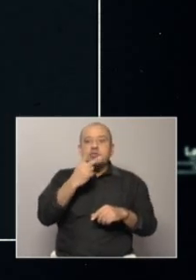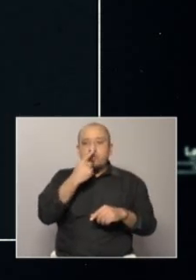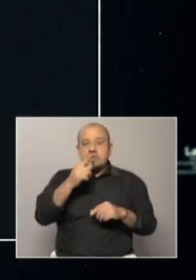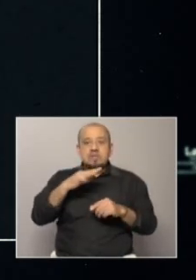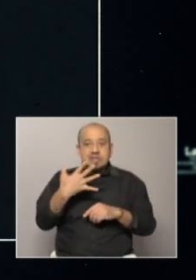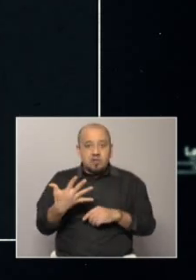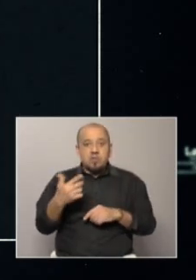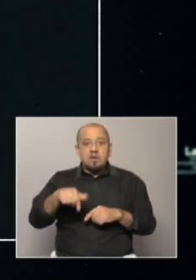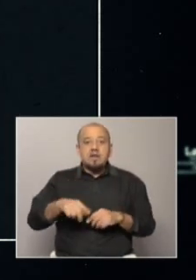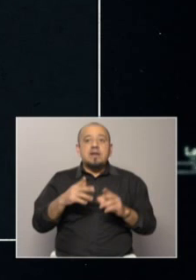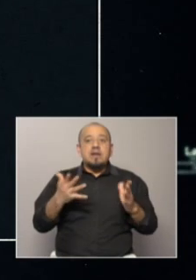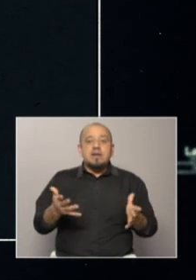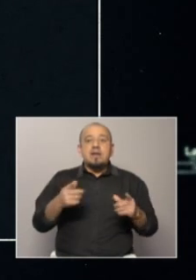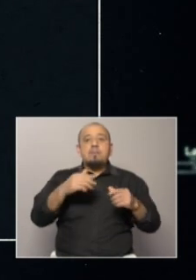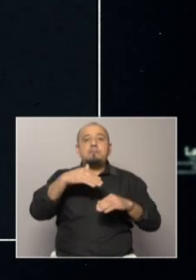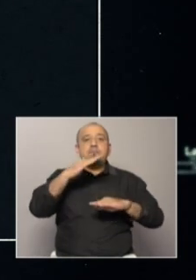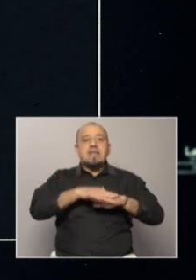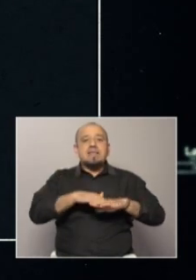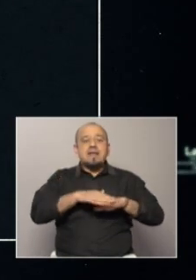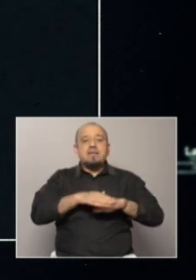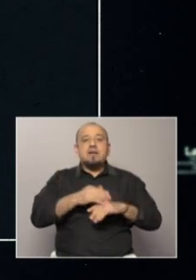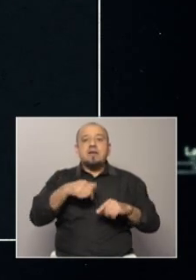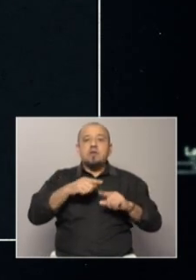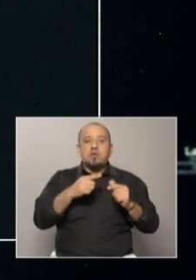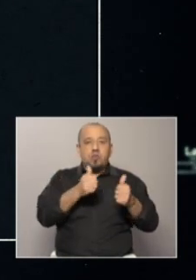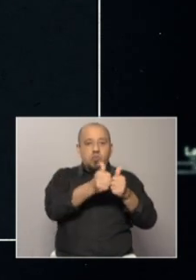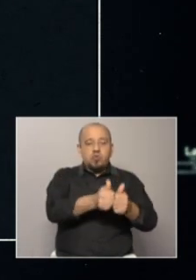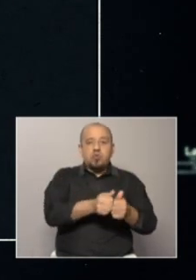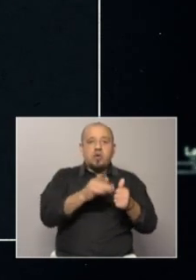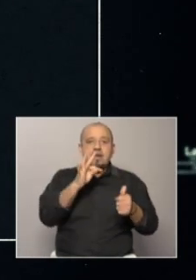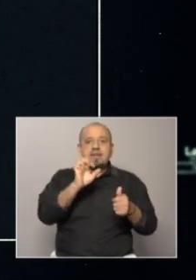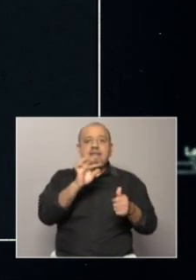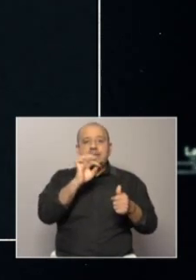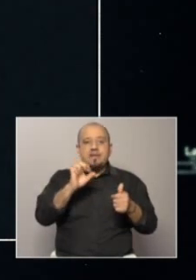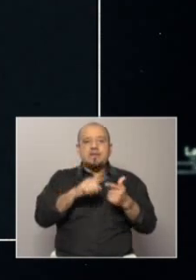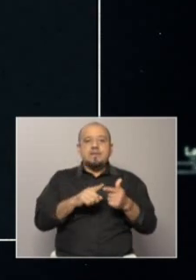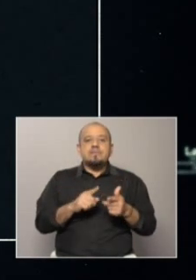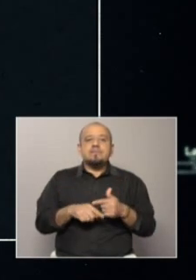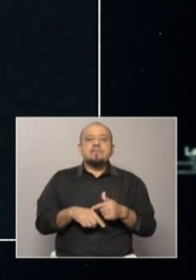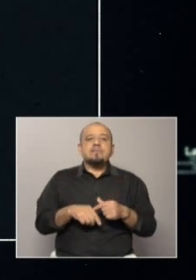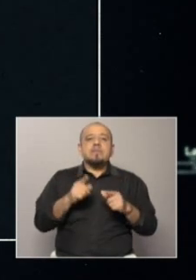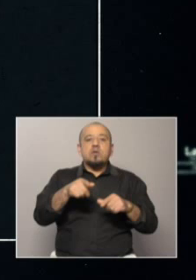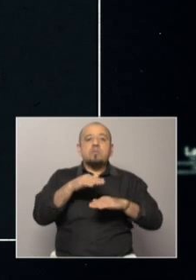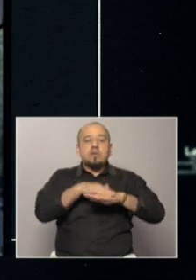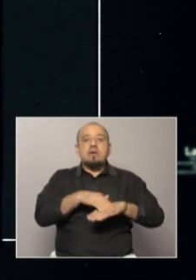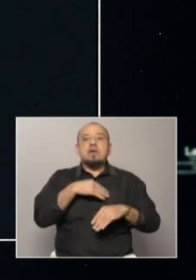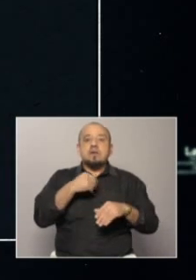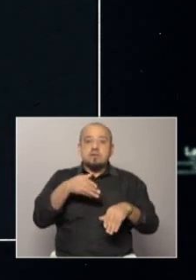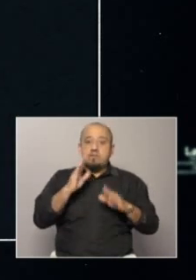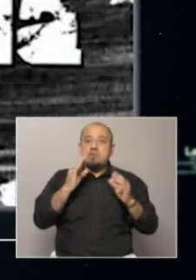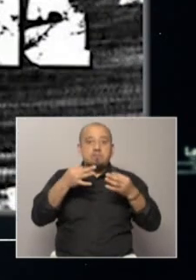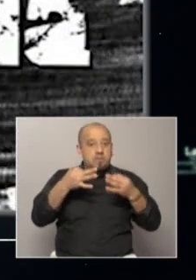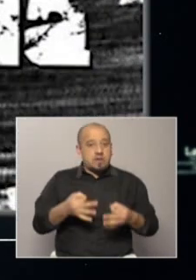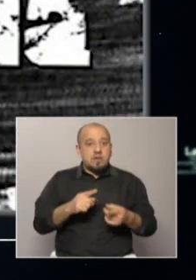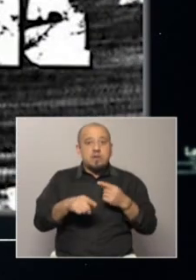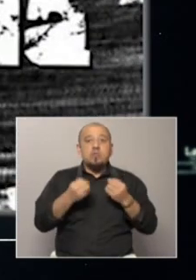para formar parte del programa Planta Baja, conducido por Fernando Tetes y Guillermo Mexenes. Con Planta Baja se fue para arriba, ya